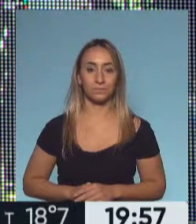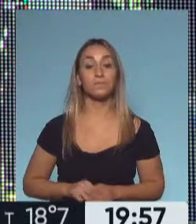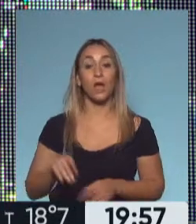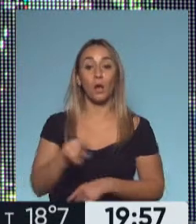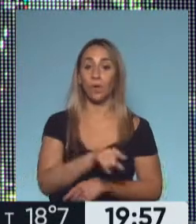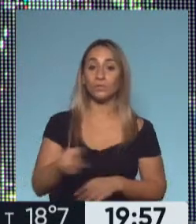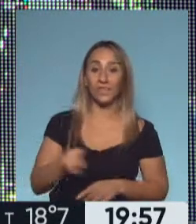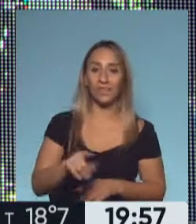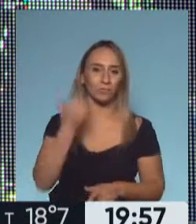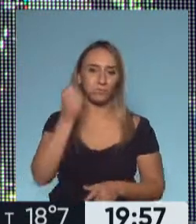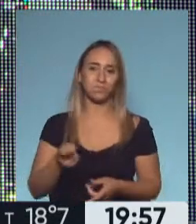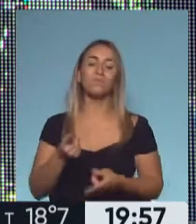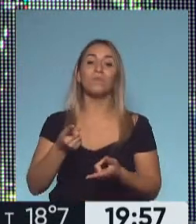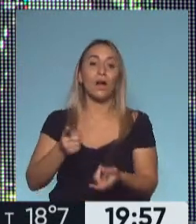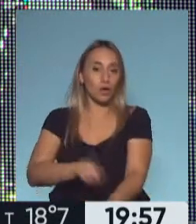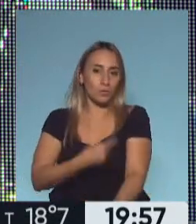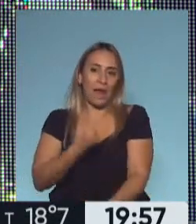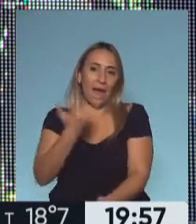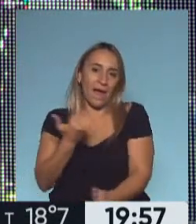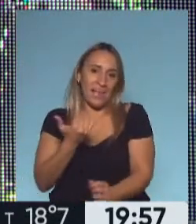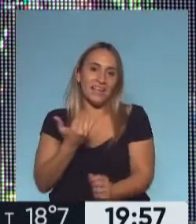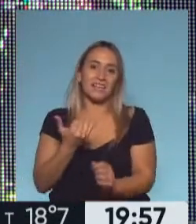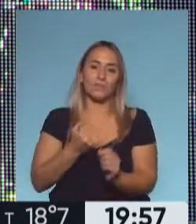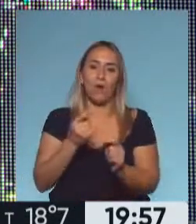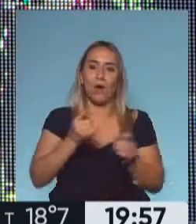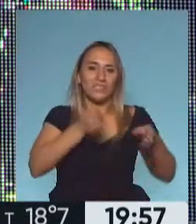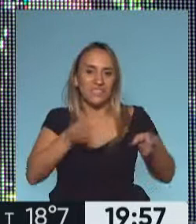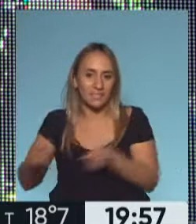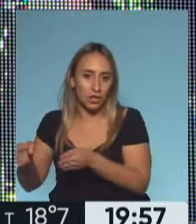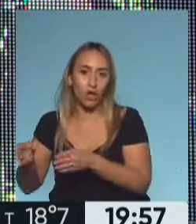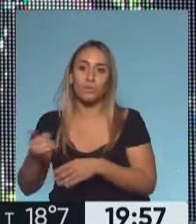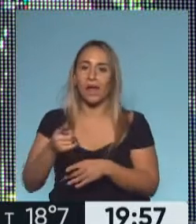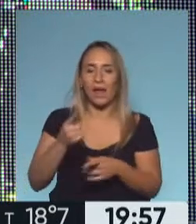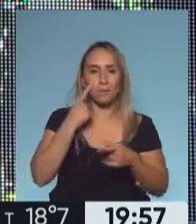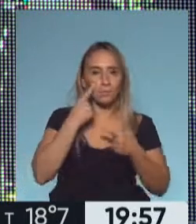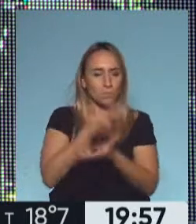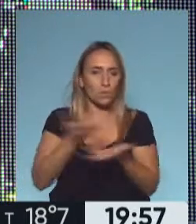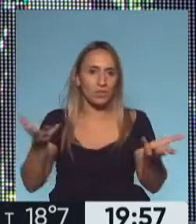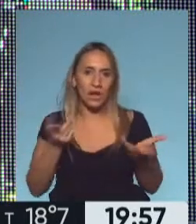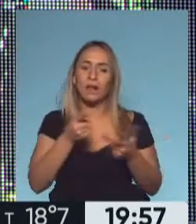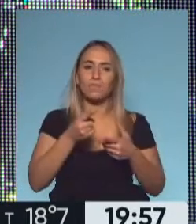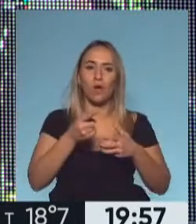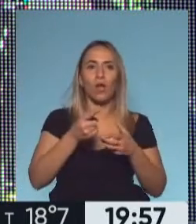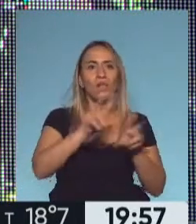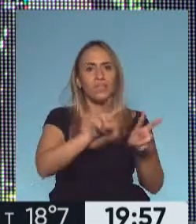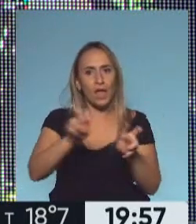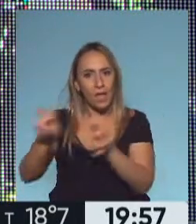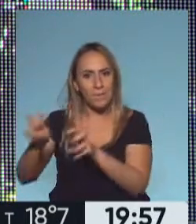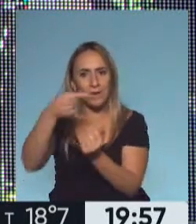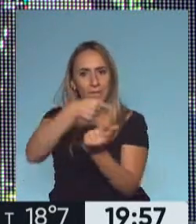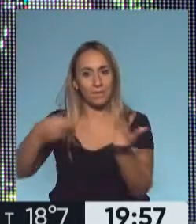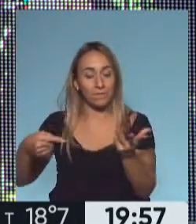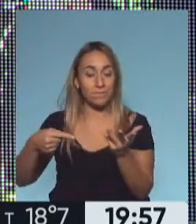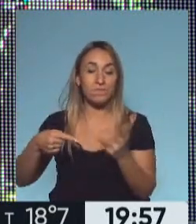Ustedes se acostumbran ya a nuevas secciones que tenemos en Televisión Pública Noticias para ocupar todos los rubros, todos los sectores. En